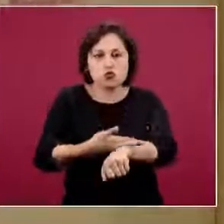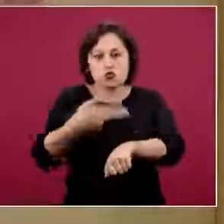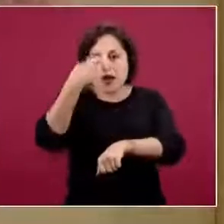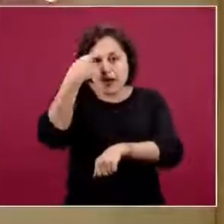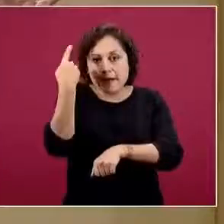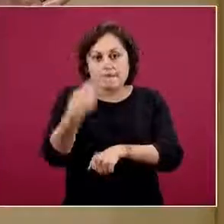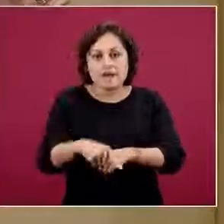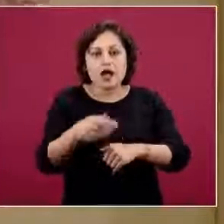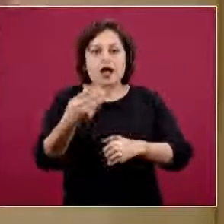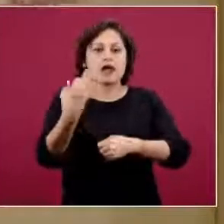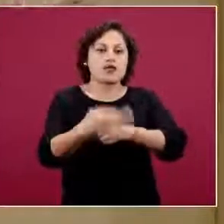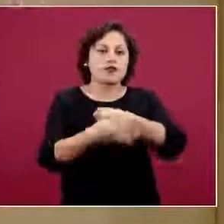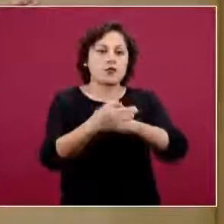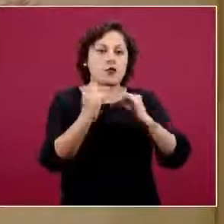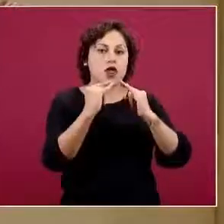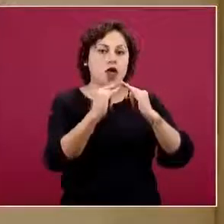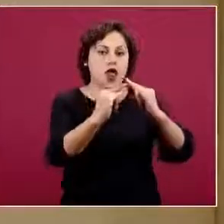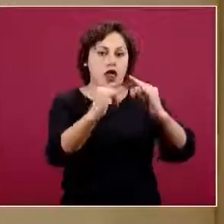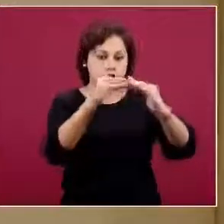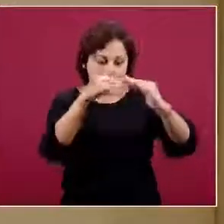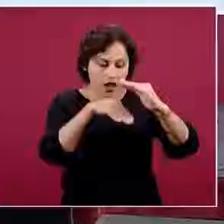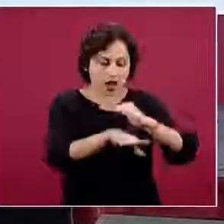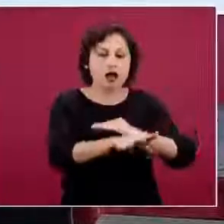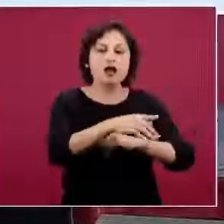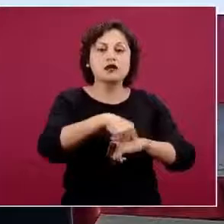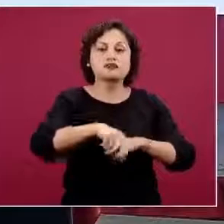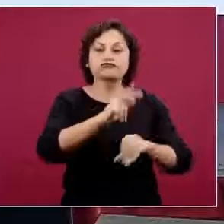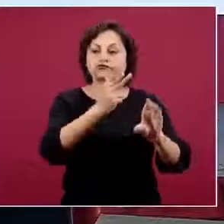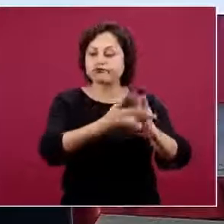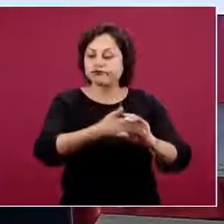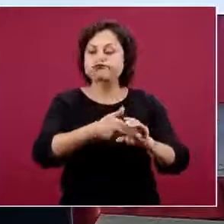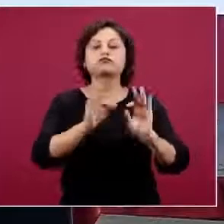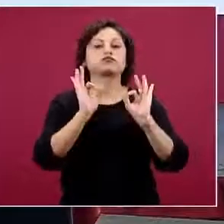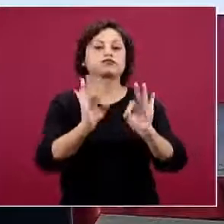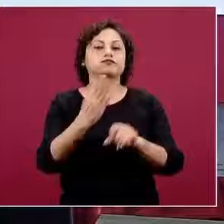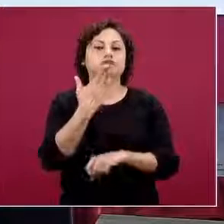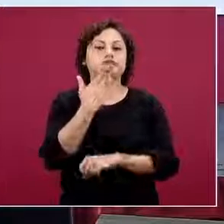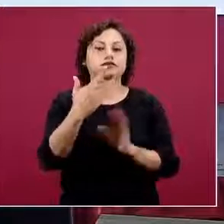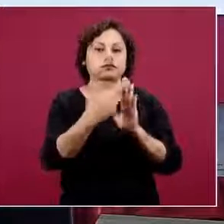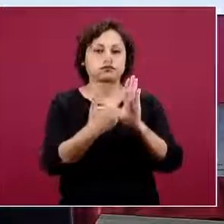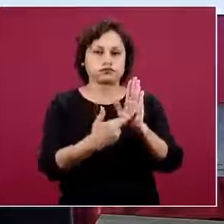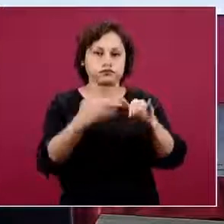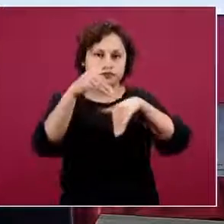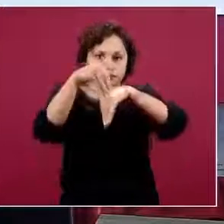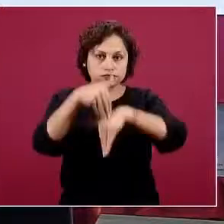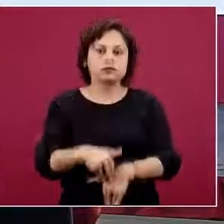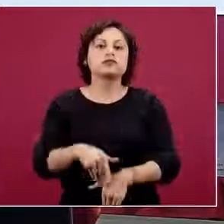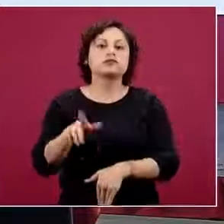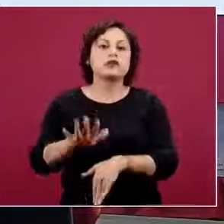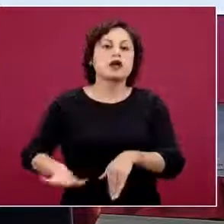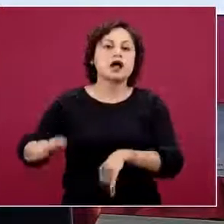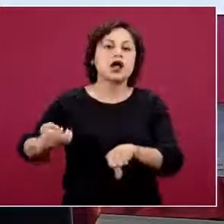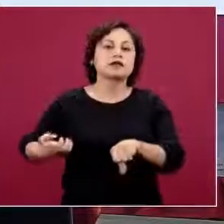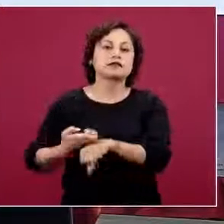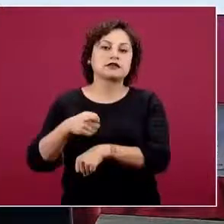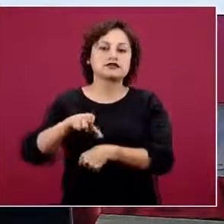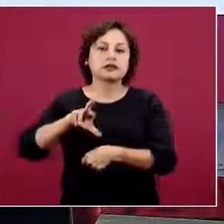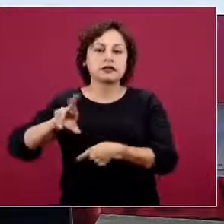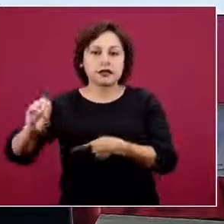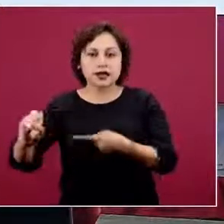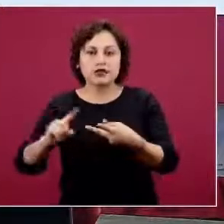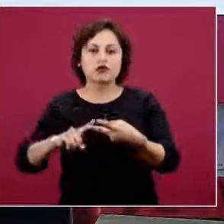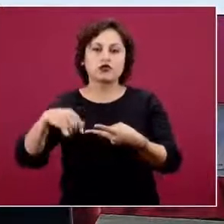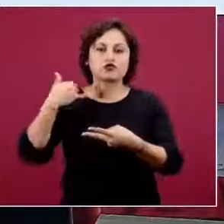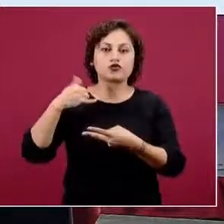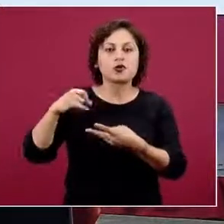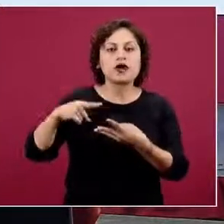de los refugios temporales de todas las áreas que fueron evacuadas en los estados de Quintana Roo, Yucatán y algunas zonas al norte